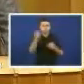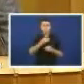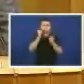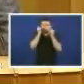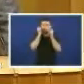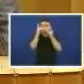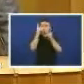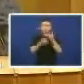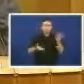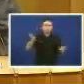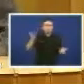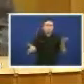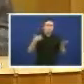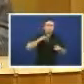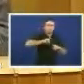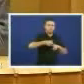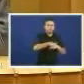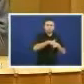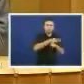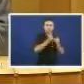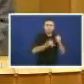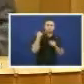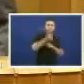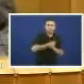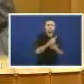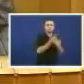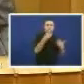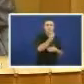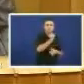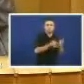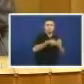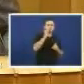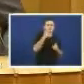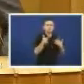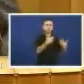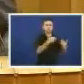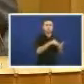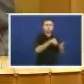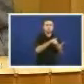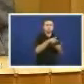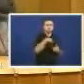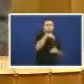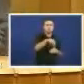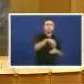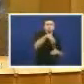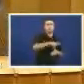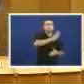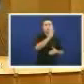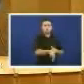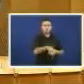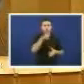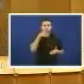dazaseis anos as administracións do Partido Popular xestionaron tan só 10 millóns de metros cuadrados cifra que